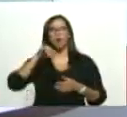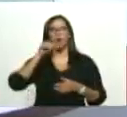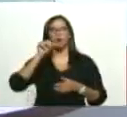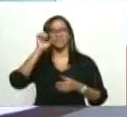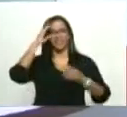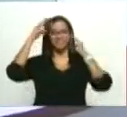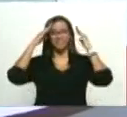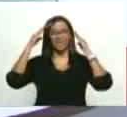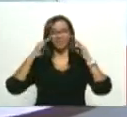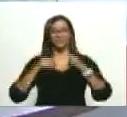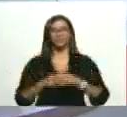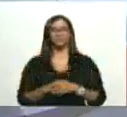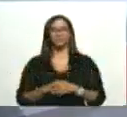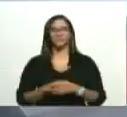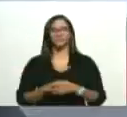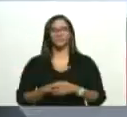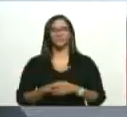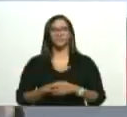estás? Saludos.